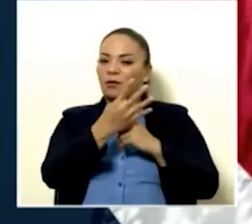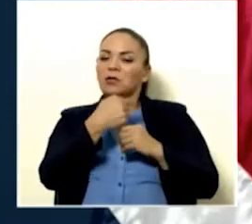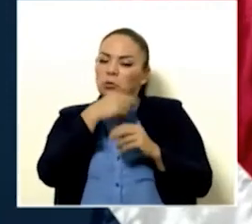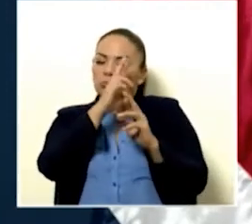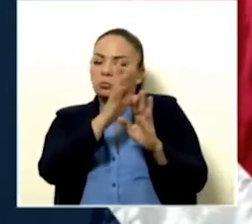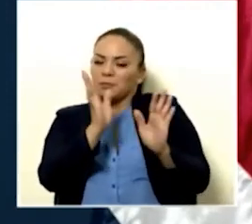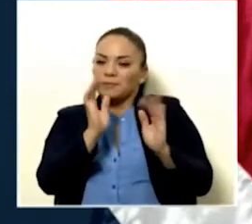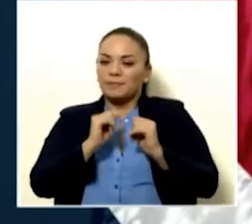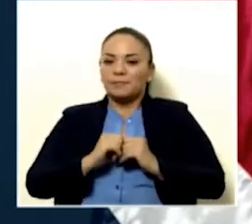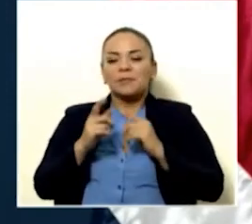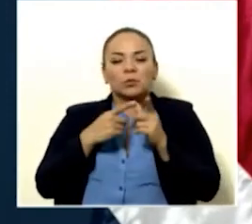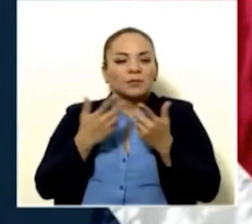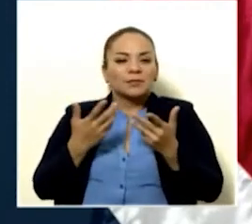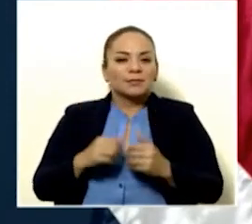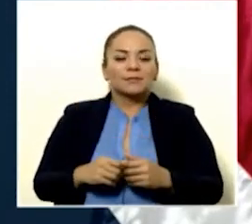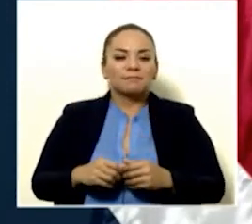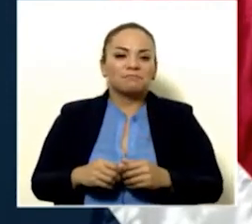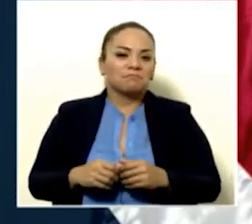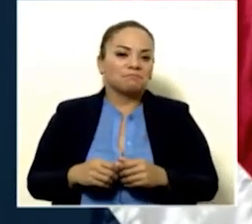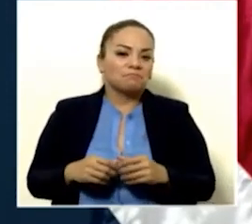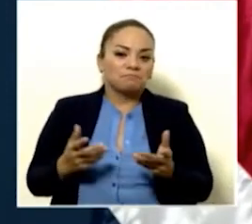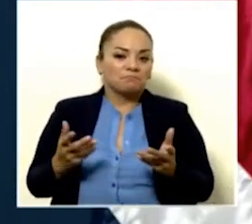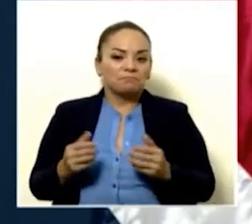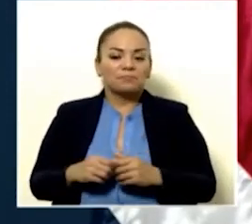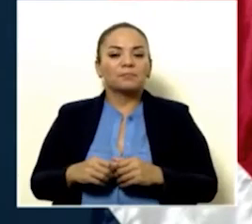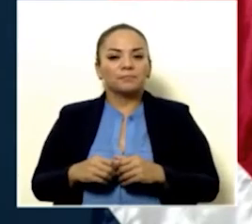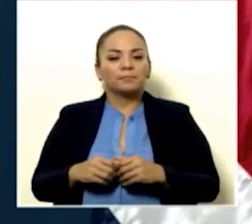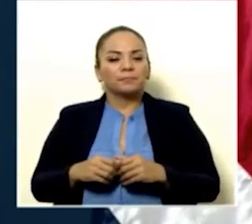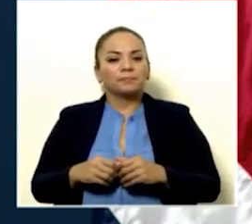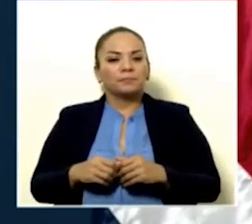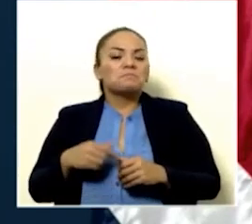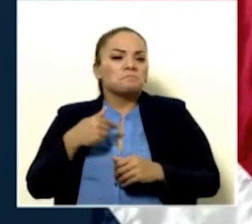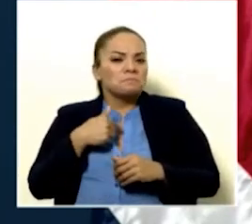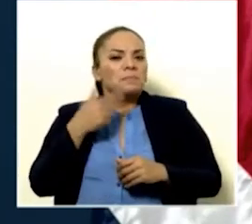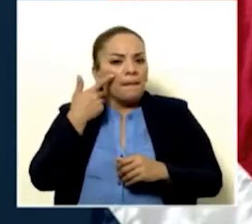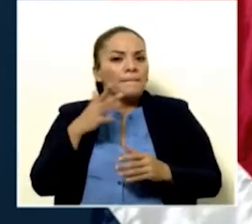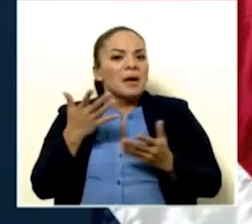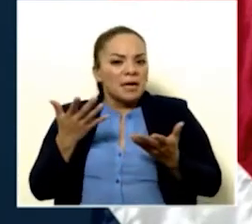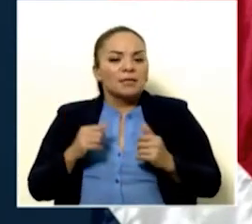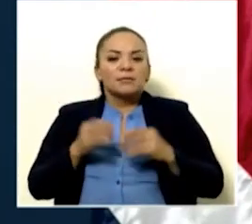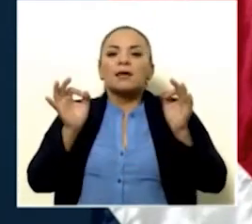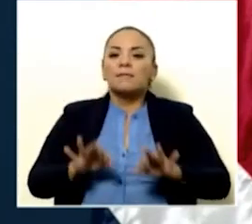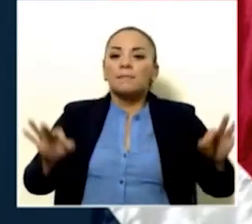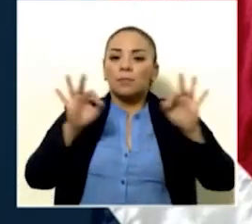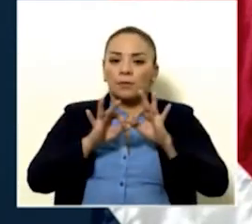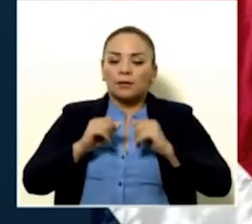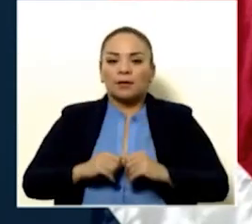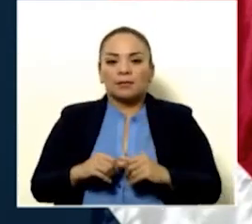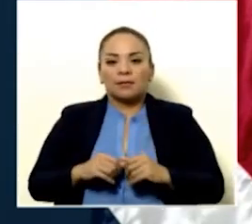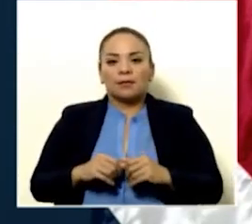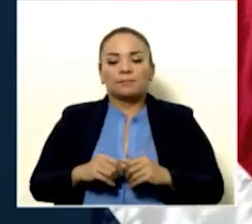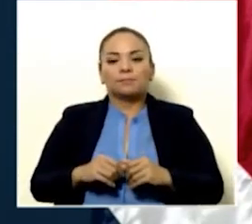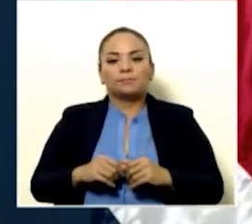Cuarta. Entonces, sí me parece que lo que es importante es,